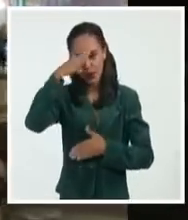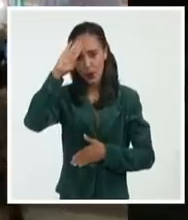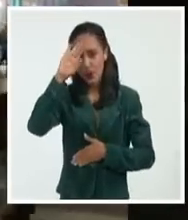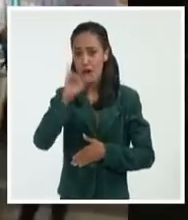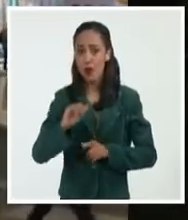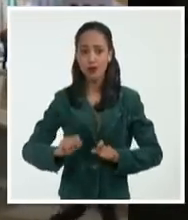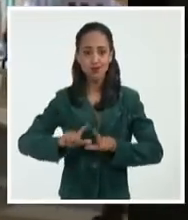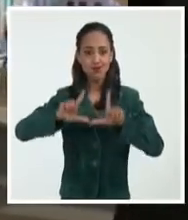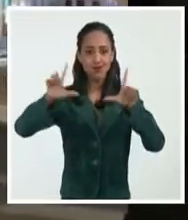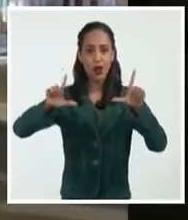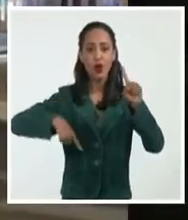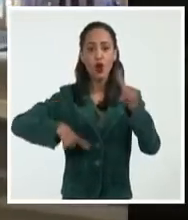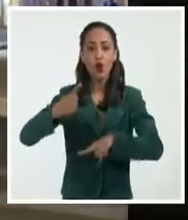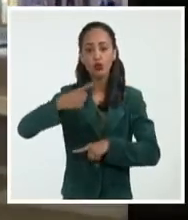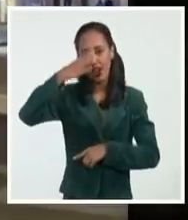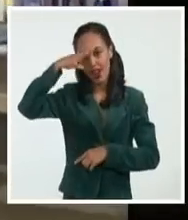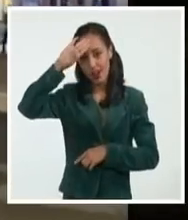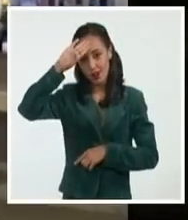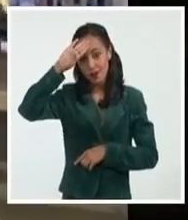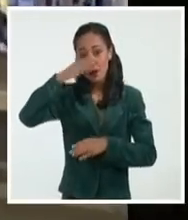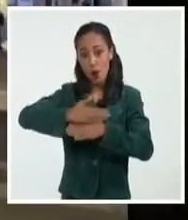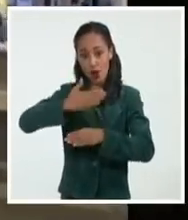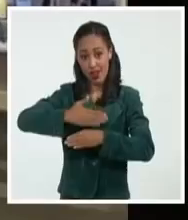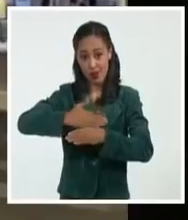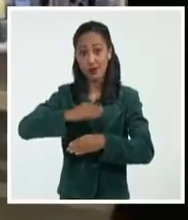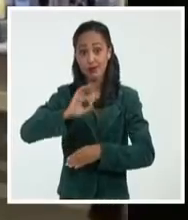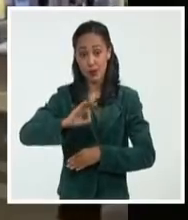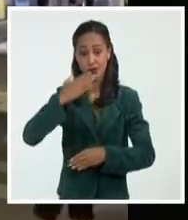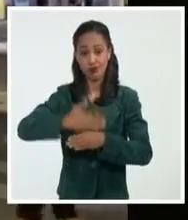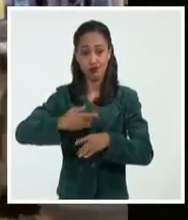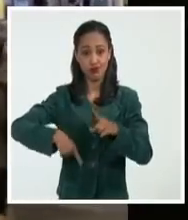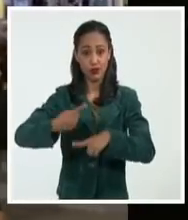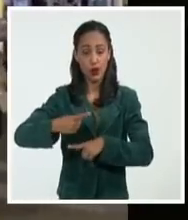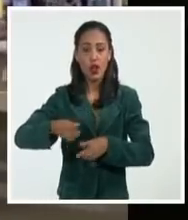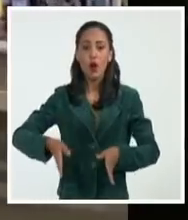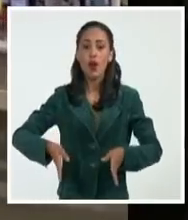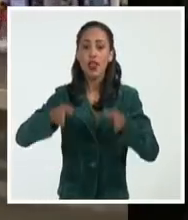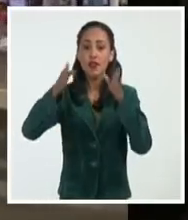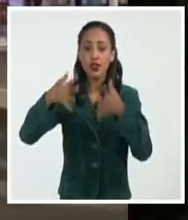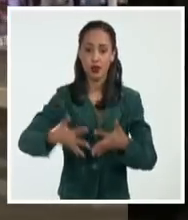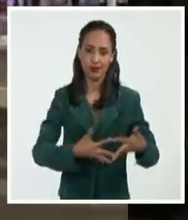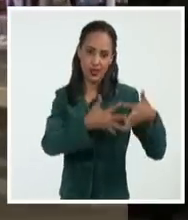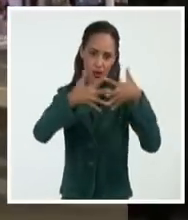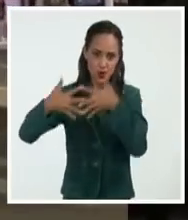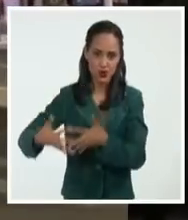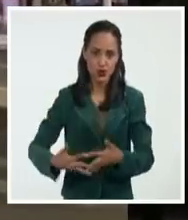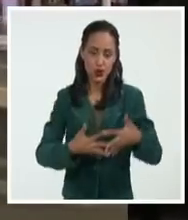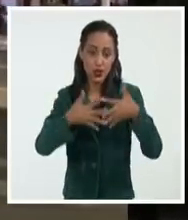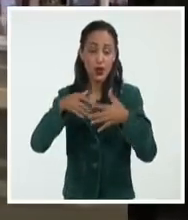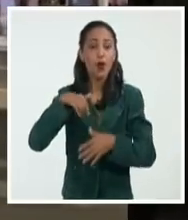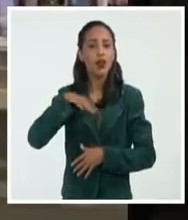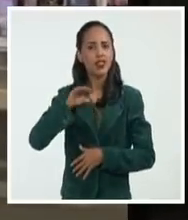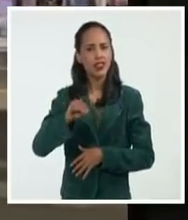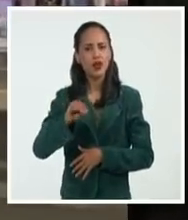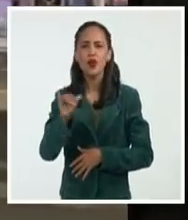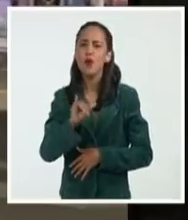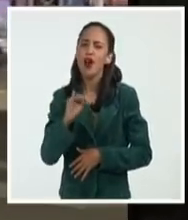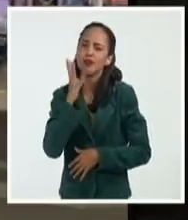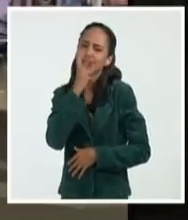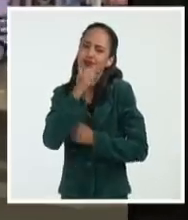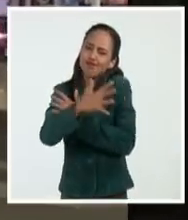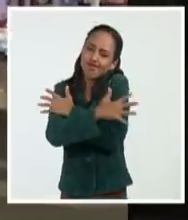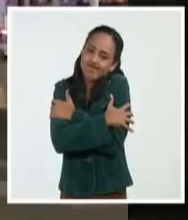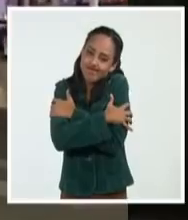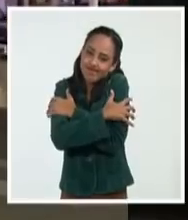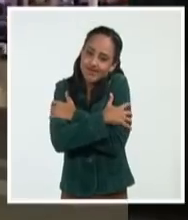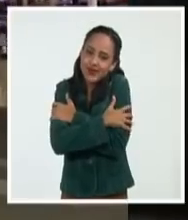cartel contra el bloqueo económico a Cuba en un edificio de Union Square en Nueva York. Anunció que catalogó como un bello abrazo al pueblo cubano